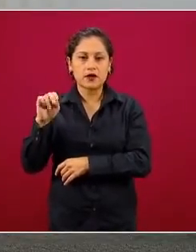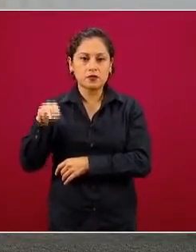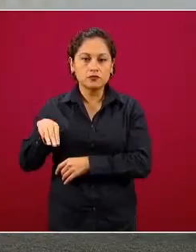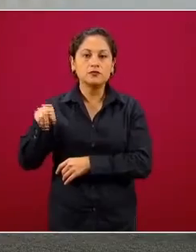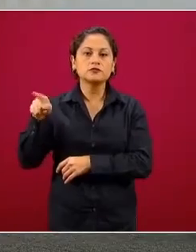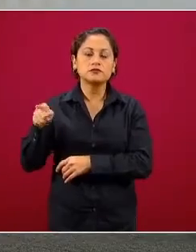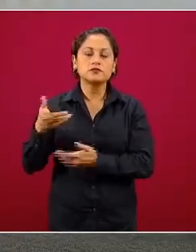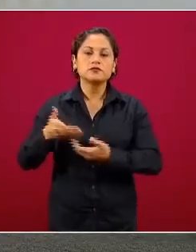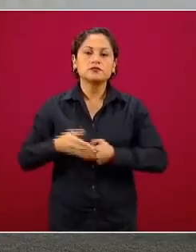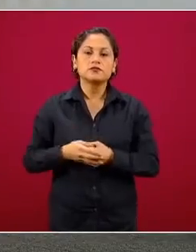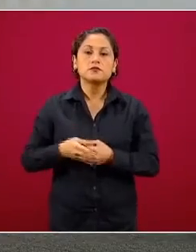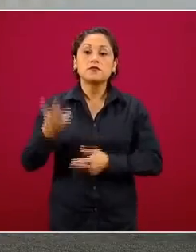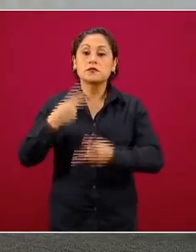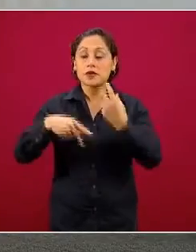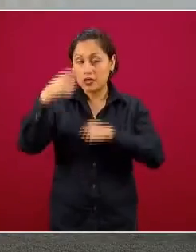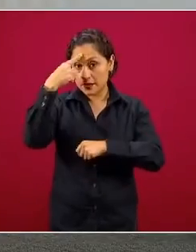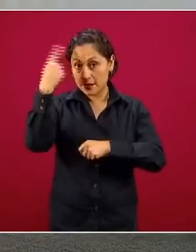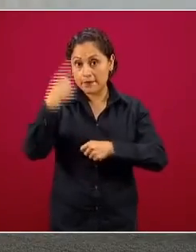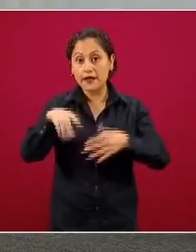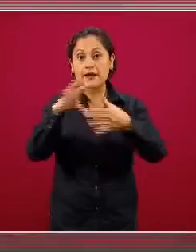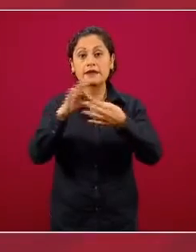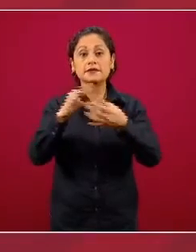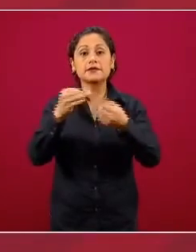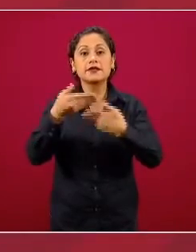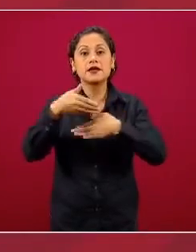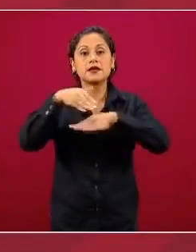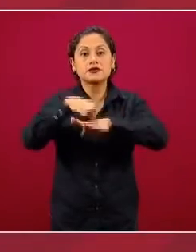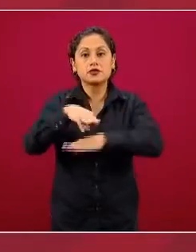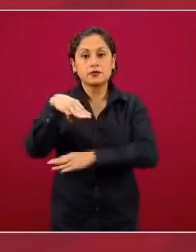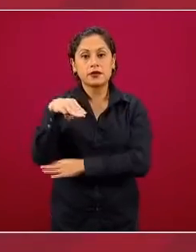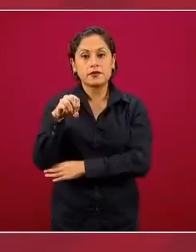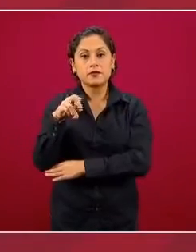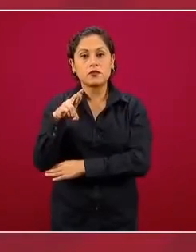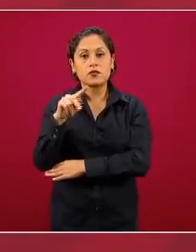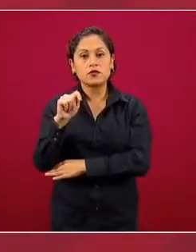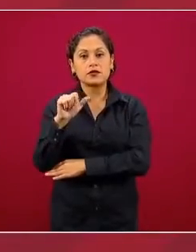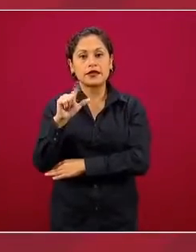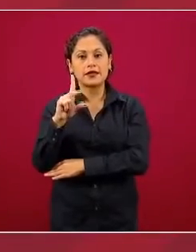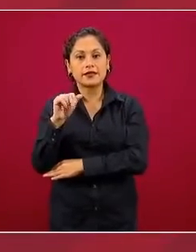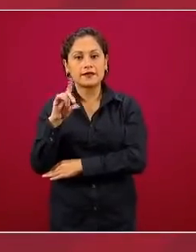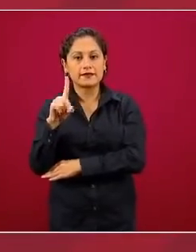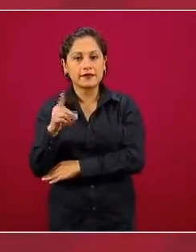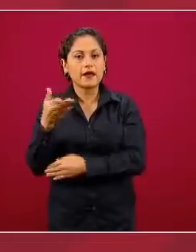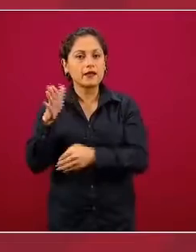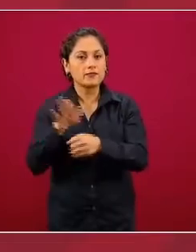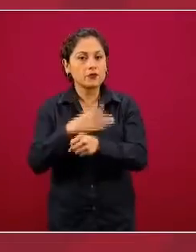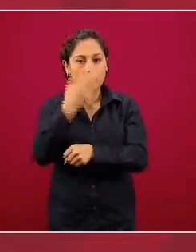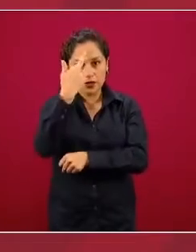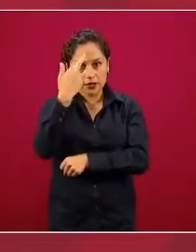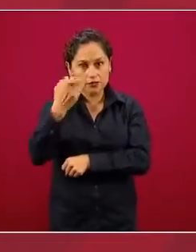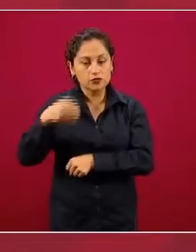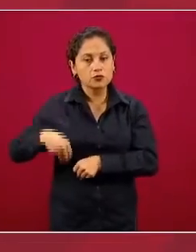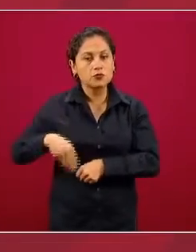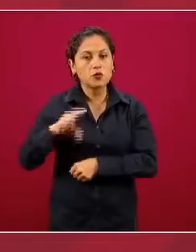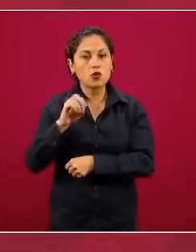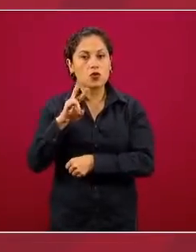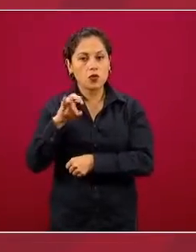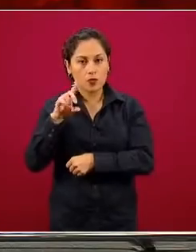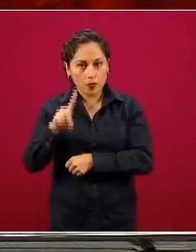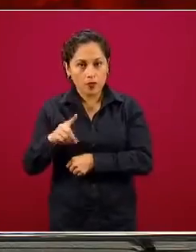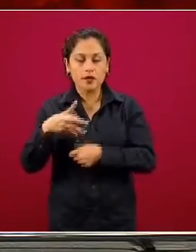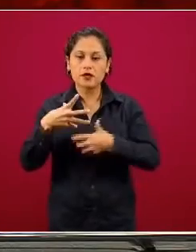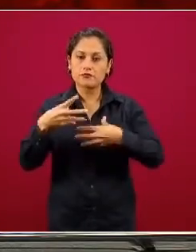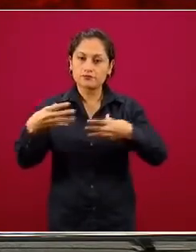nosotros sobre la mortalidad asociada con COVID, los registros, la vigilancia epidemiológica,